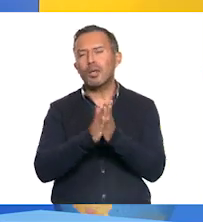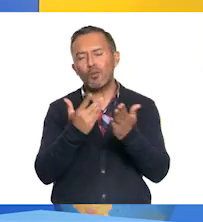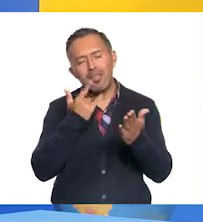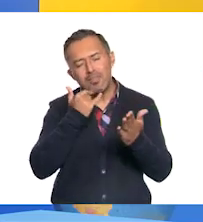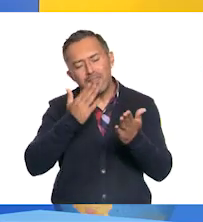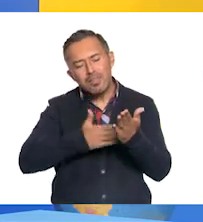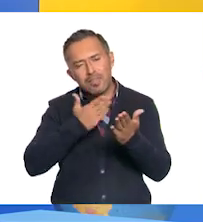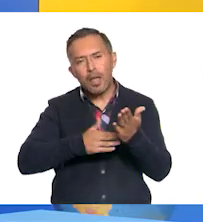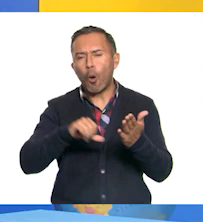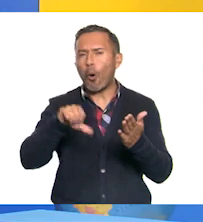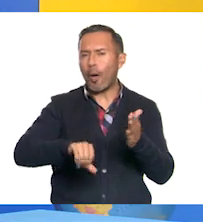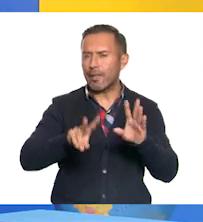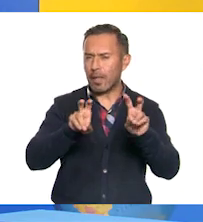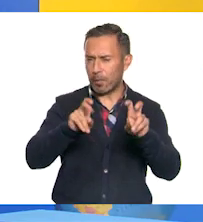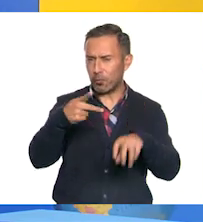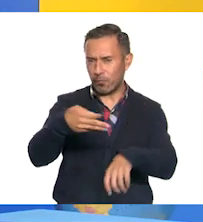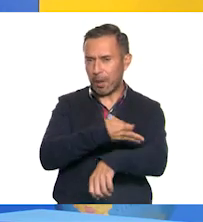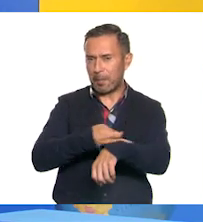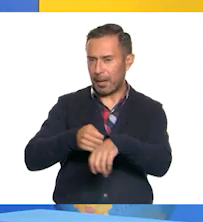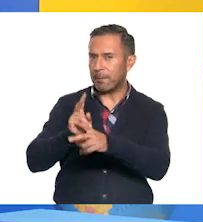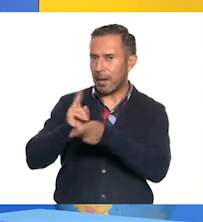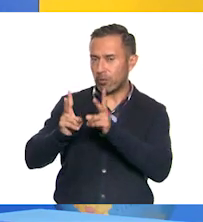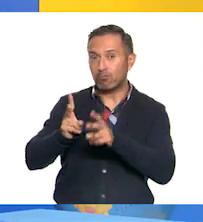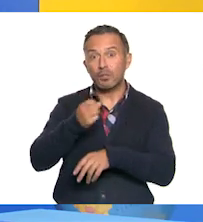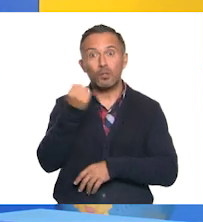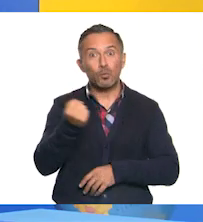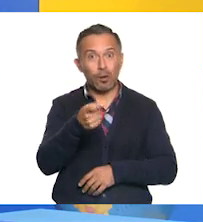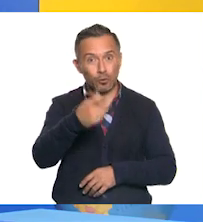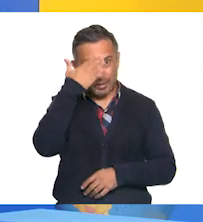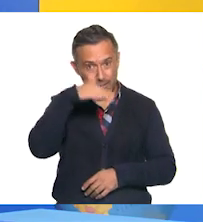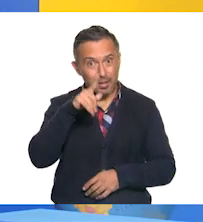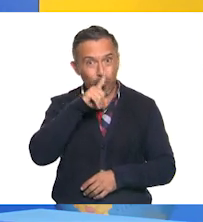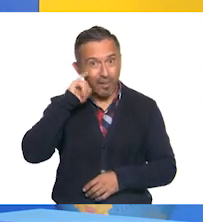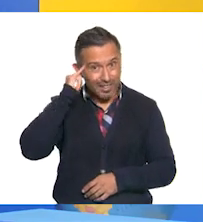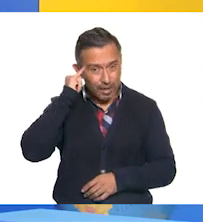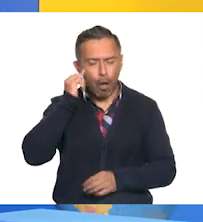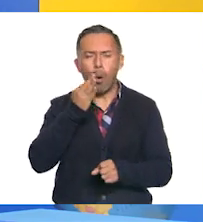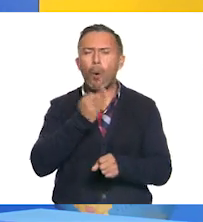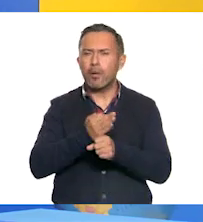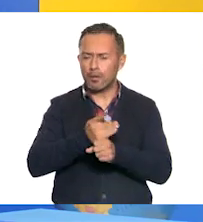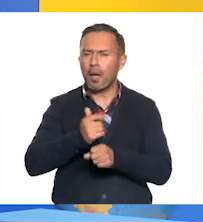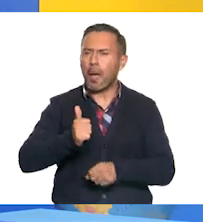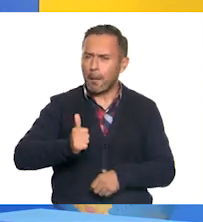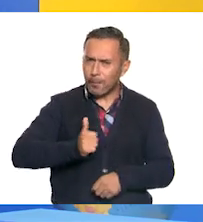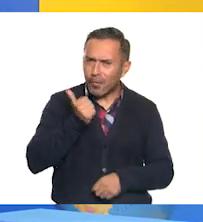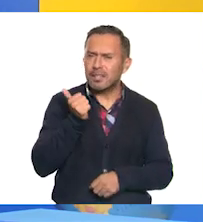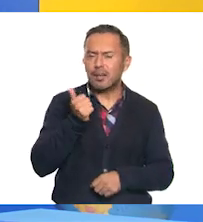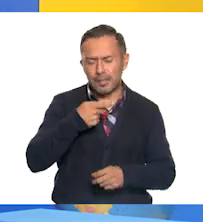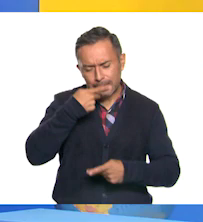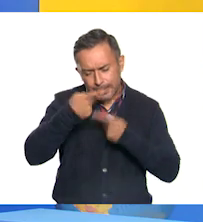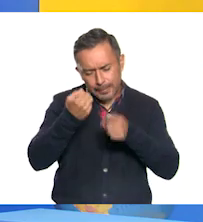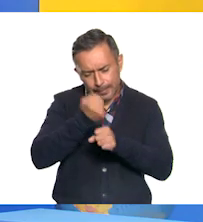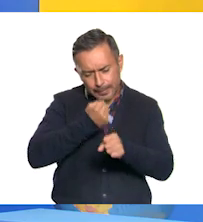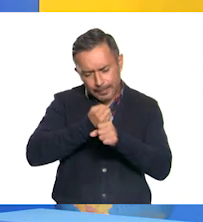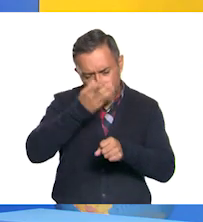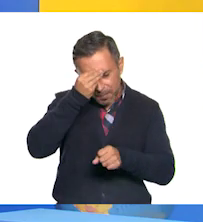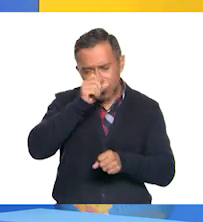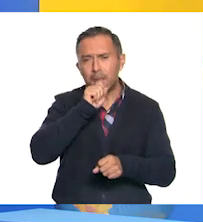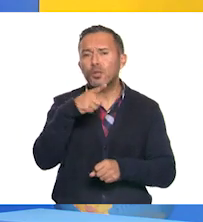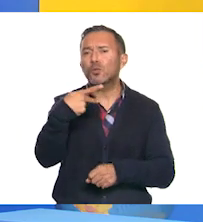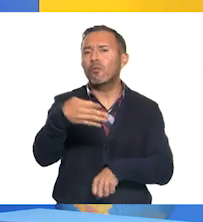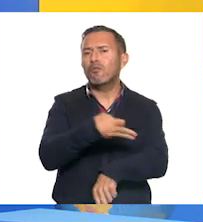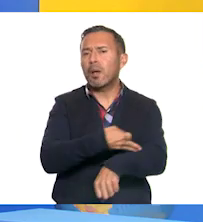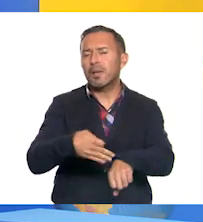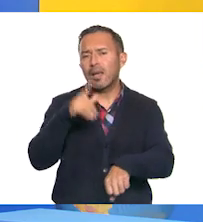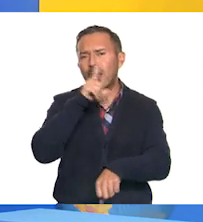tema de hoy con tu familia. Si tienes la fortuna de hablar una lengua indígena, aprovecha también este momento para practicarla y platica con tu familia